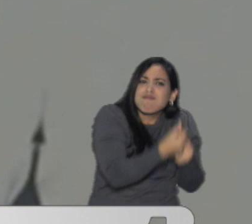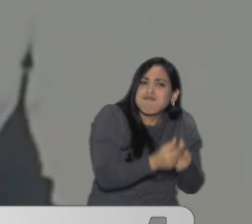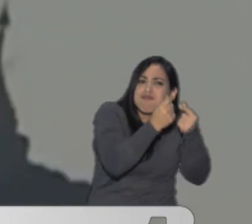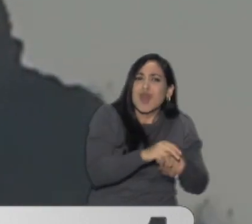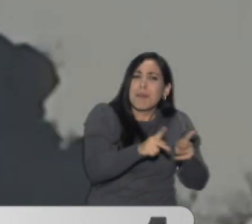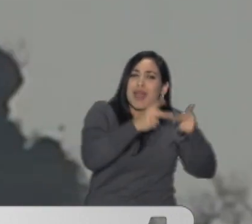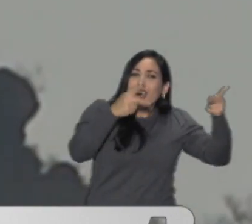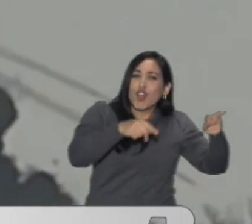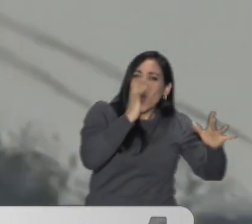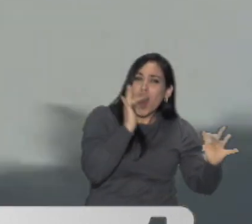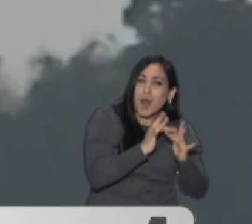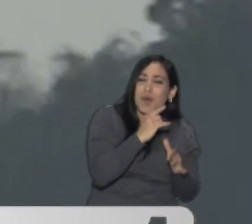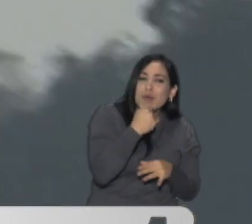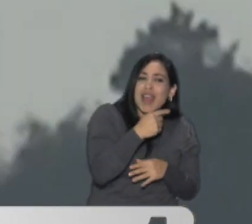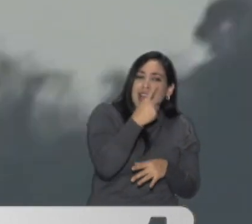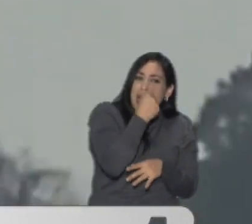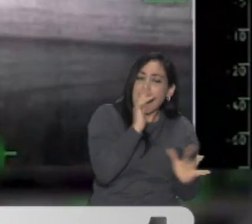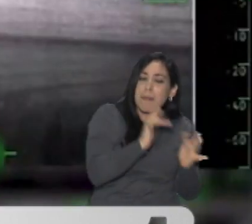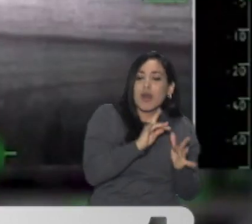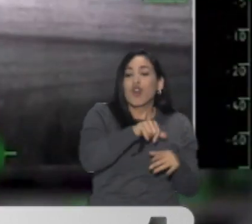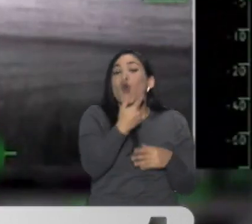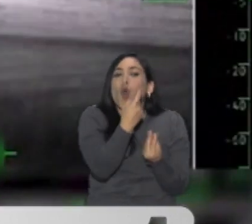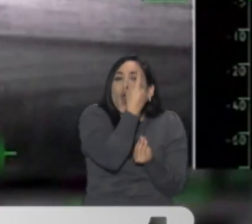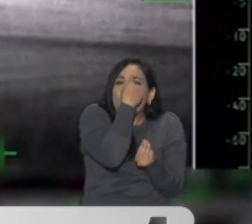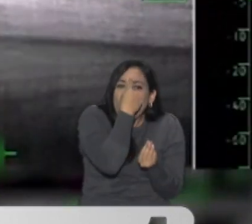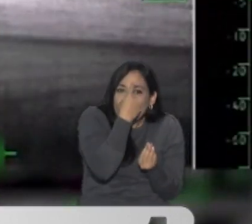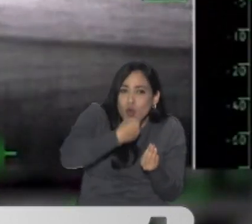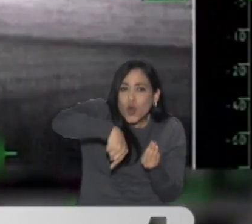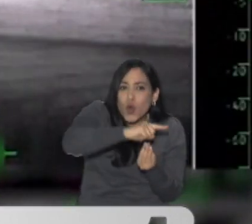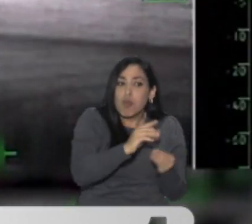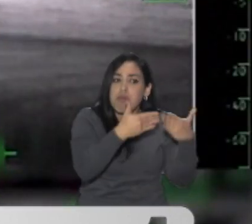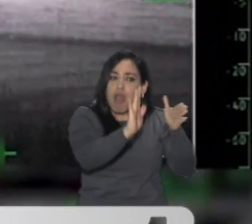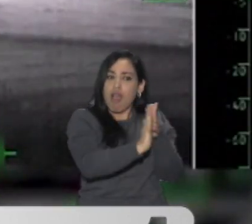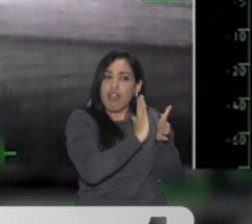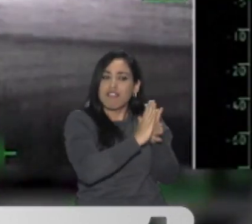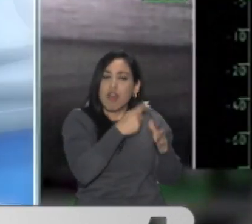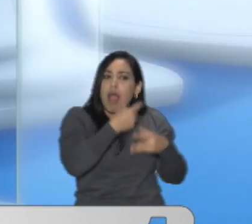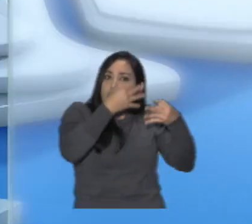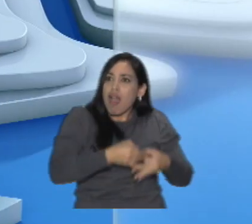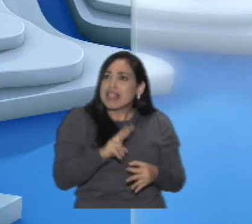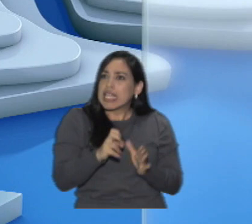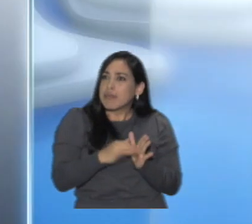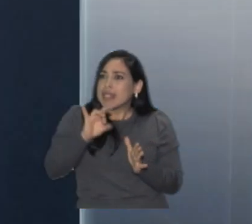por un periódico afín al Kremlin y la inteligencia de fuentes abiertas.